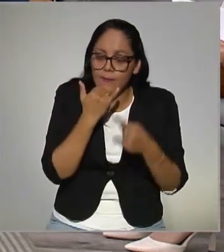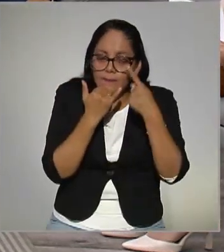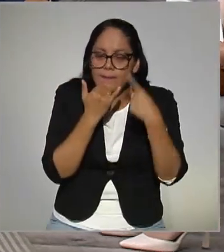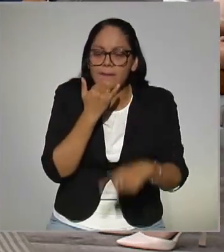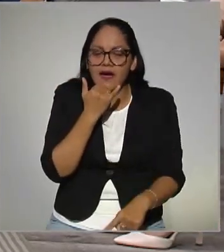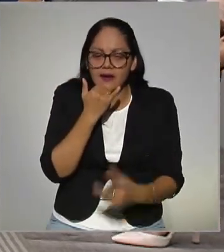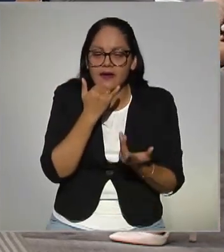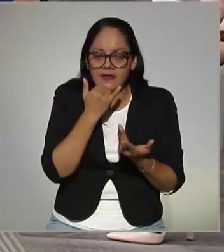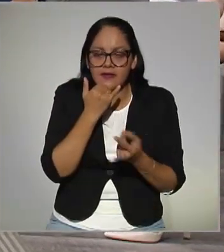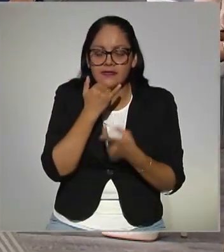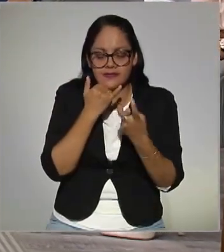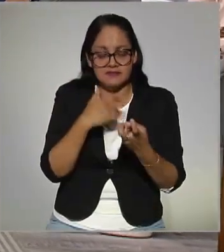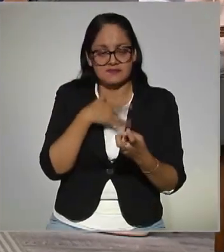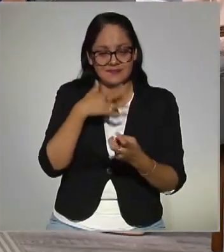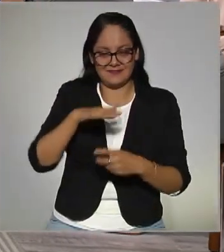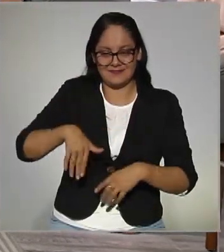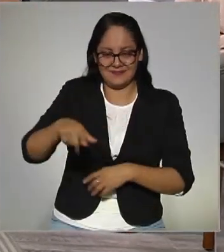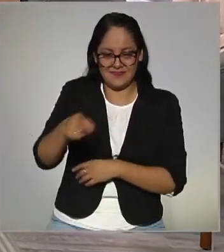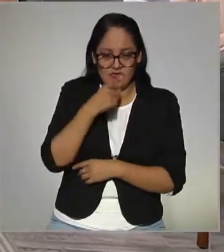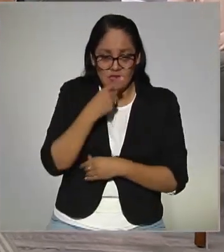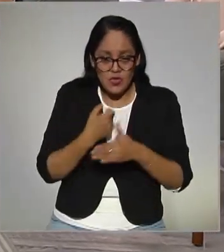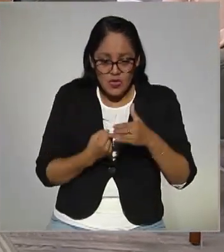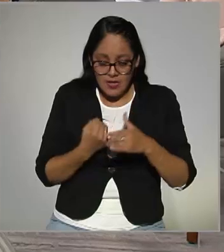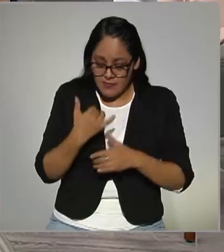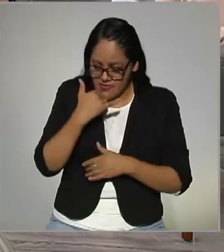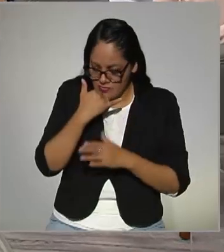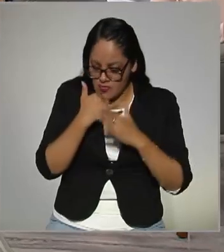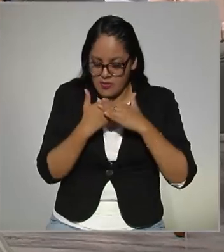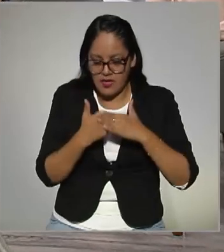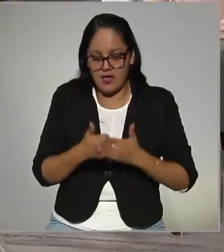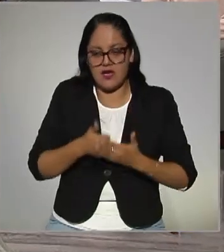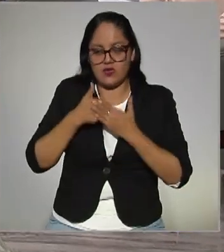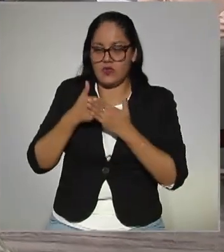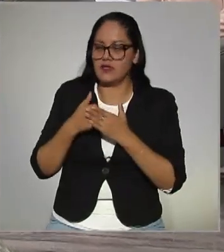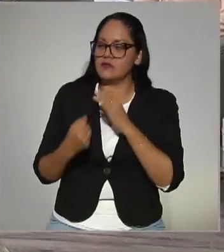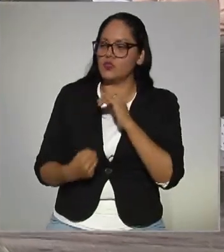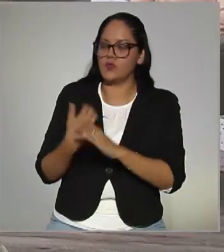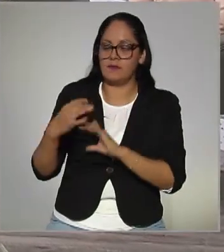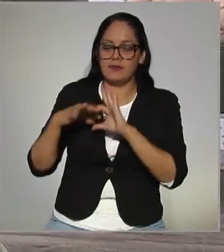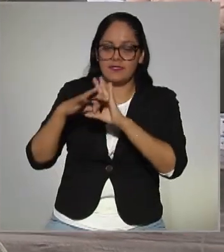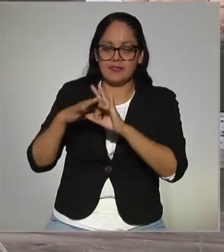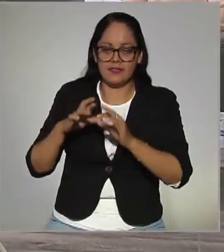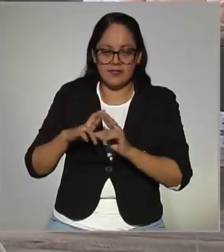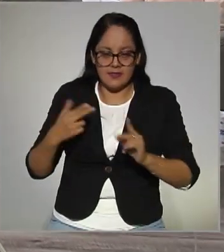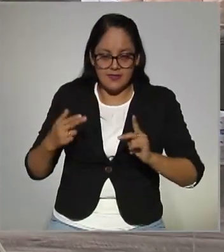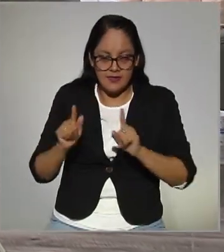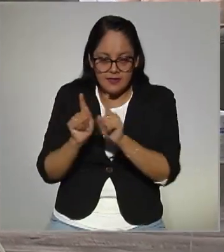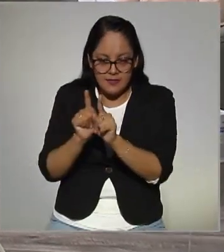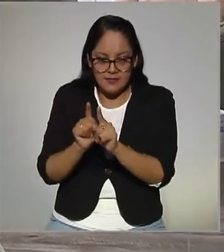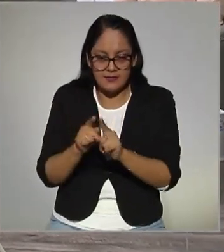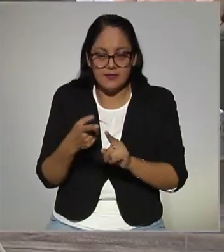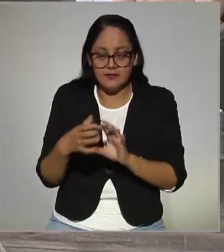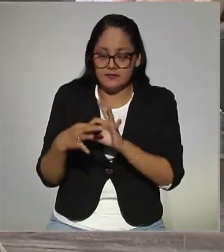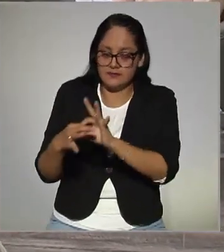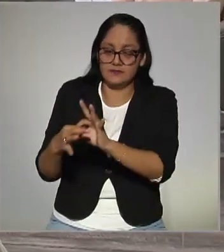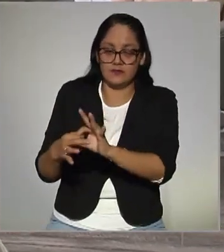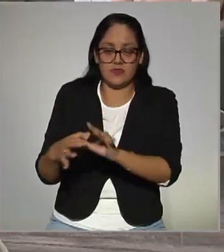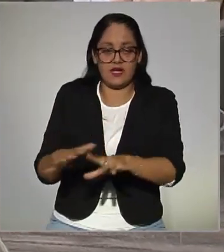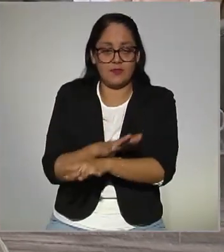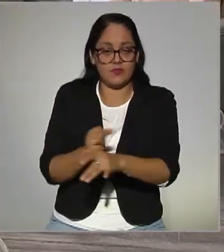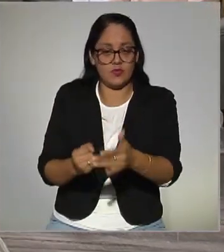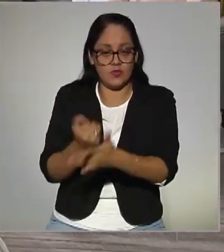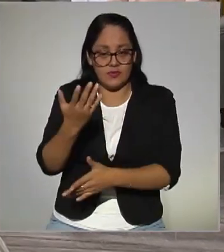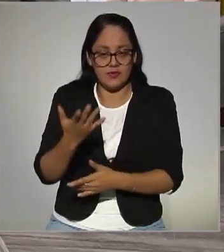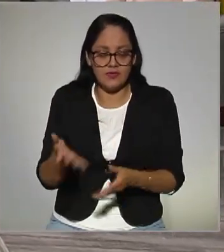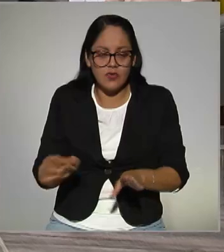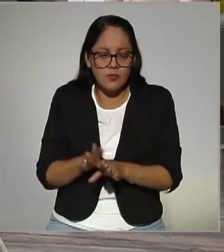posibilitar, y me parecía muy interesante lo que decía, ¿no? El nuevo vínculo, es decir, lo novedoso de una posibilidad de transformación de un vínculo con alguien, ¿no? O sea,